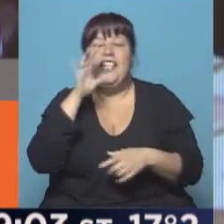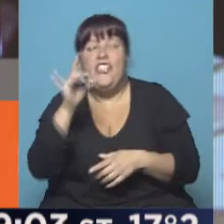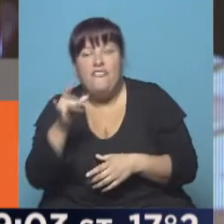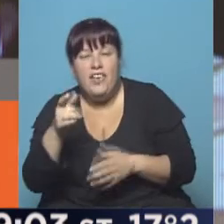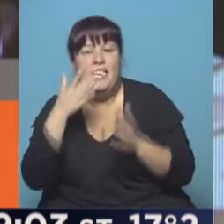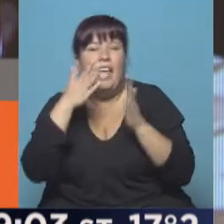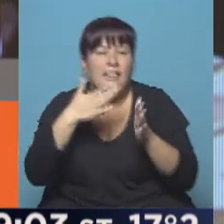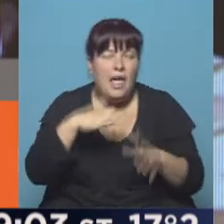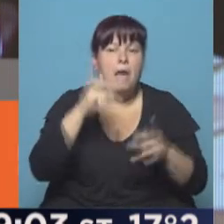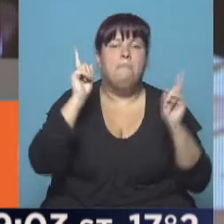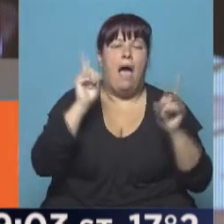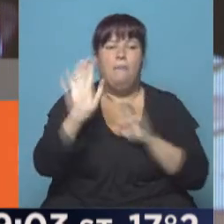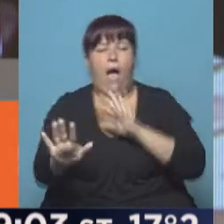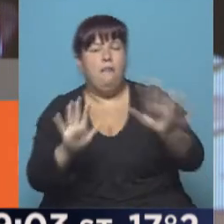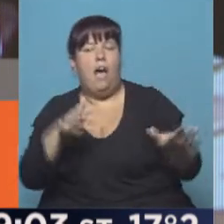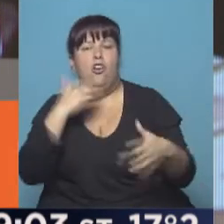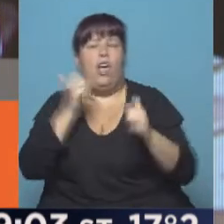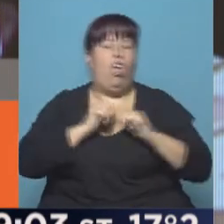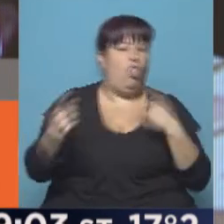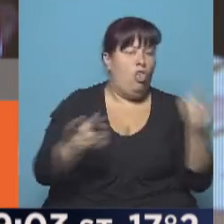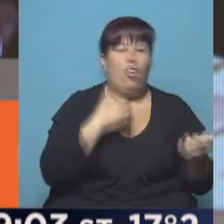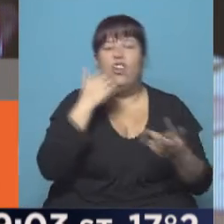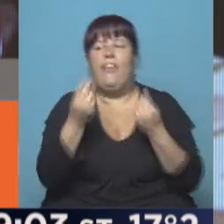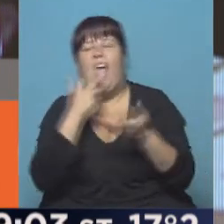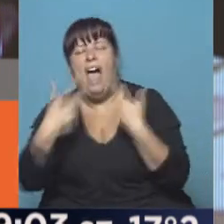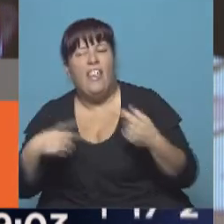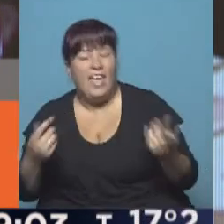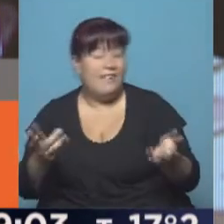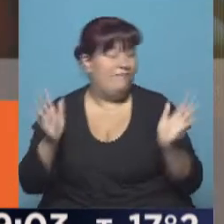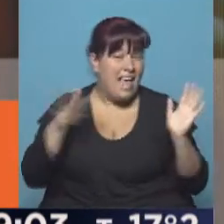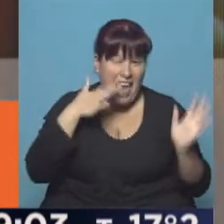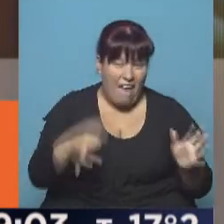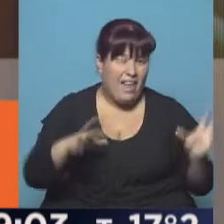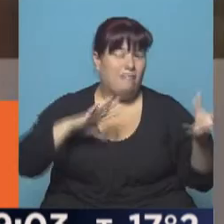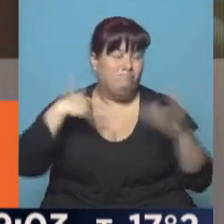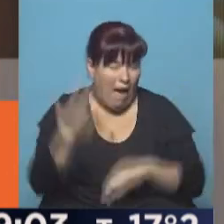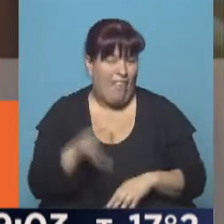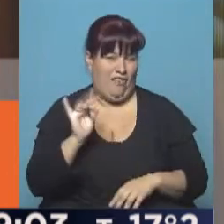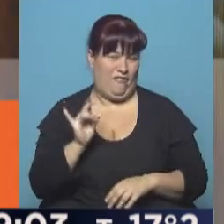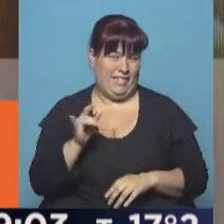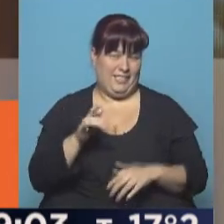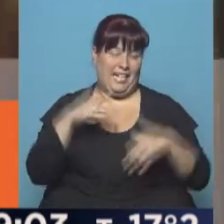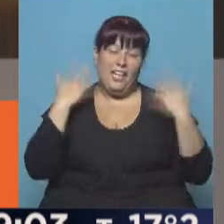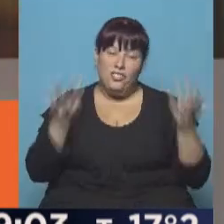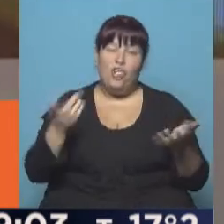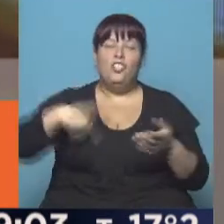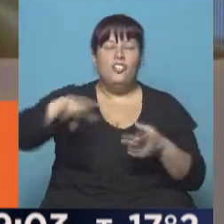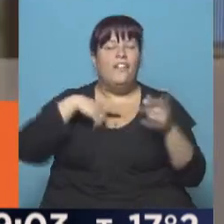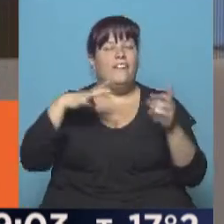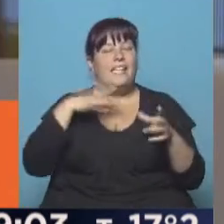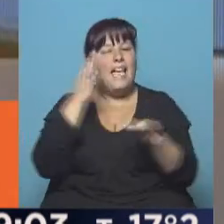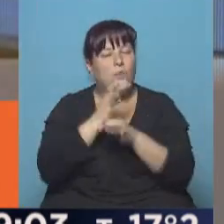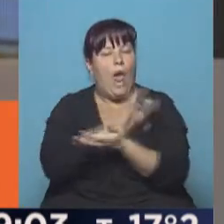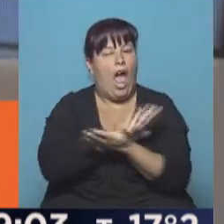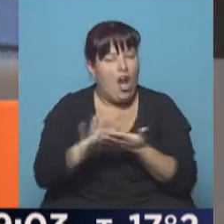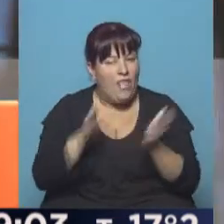seguirlo si la maestra está todo el tiempo parando si no sabe dónde se sienta si no sabe de qué se habla la verdad es que le hace todo más difícil entonces no solo necesitamos una escuela